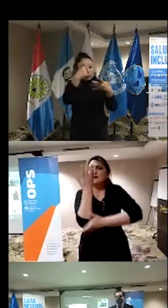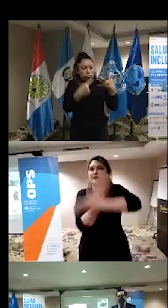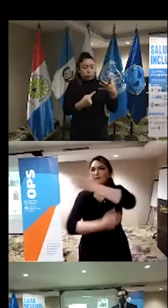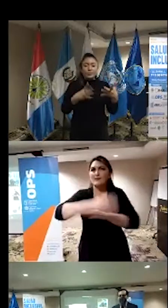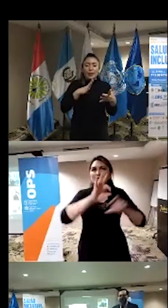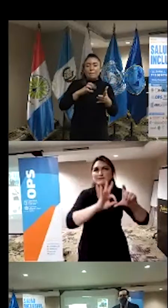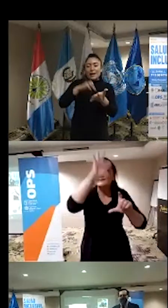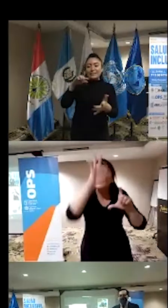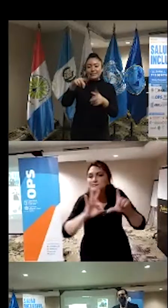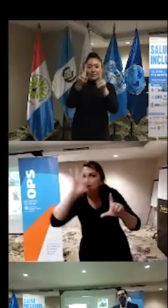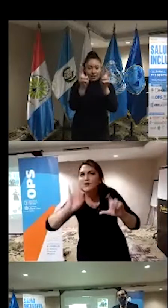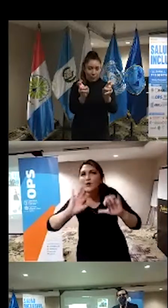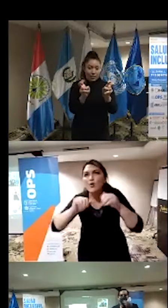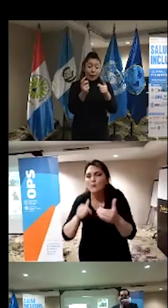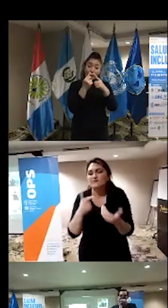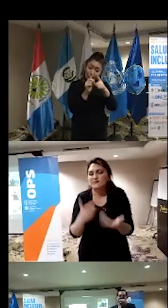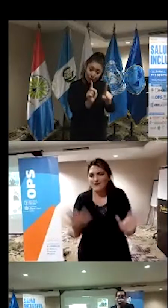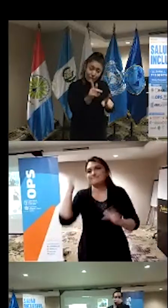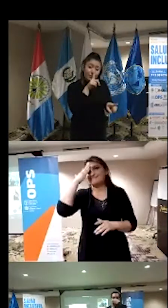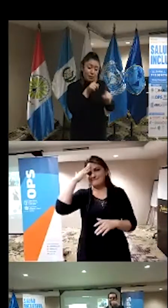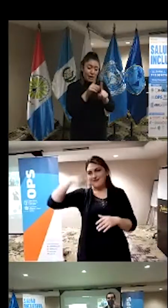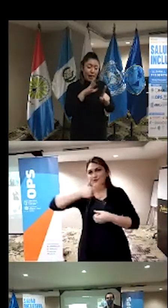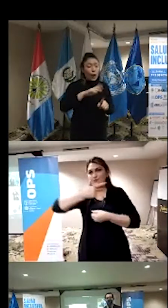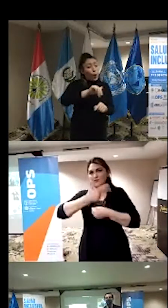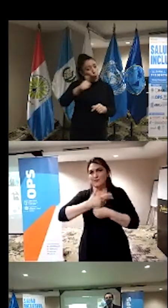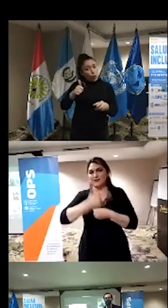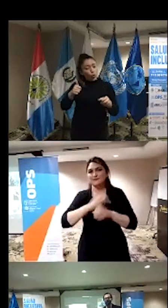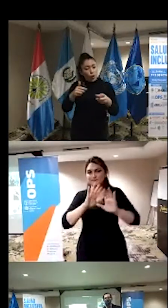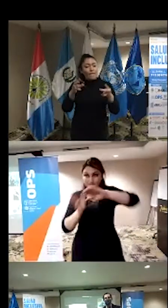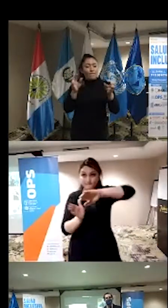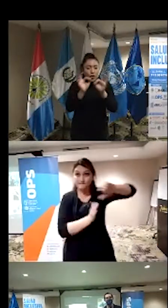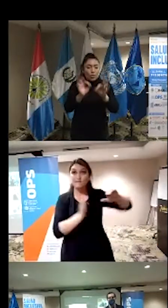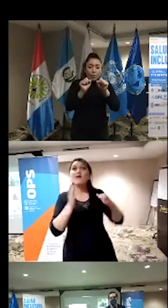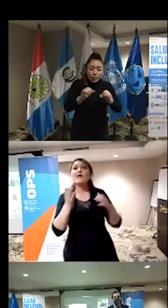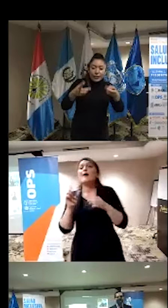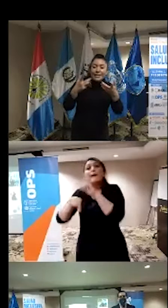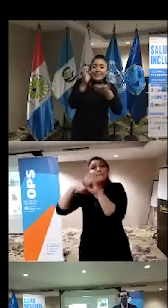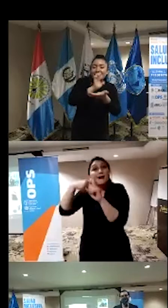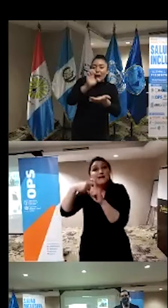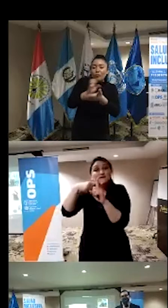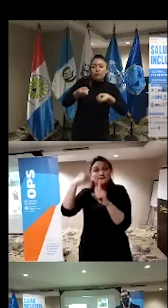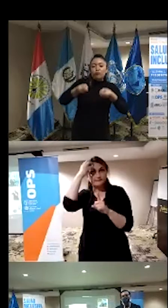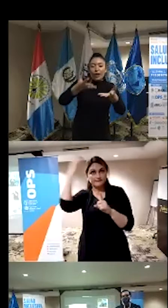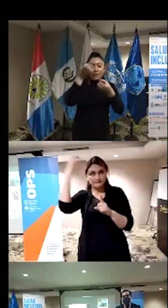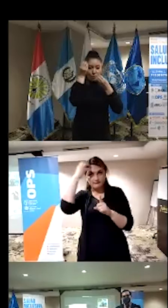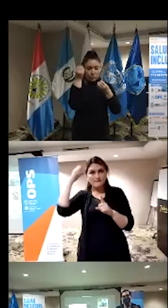este tema. Pero también hay otro mecanismo que el Estado utiliza para generar información, y estos son